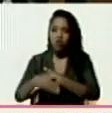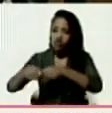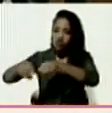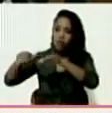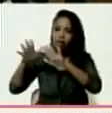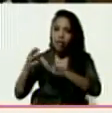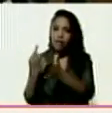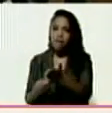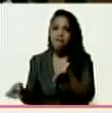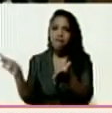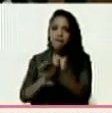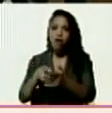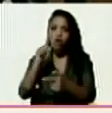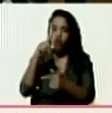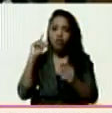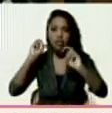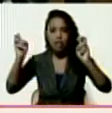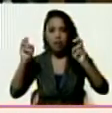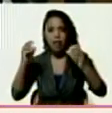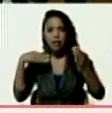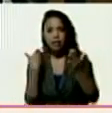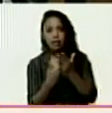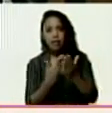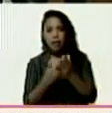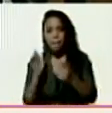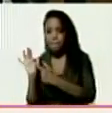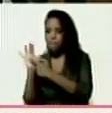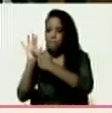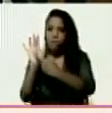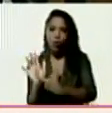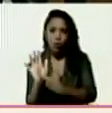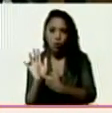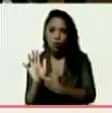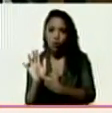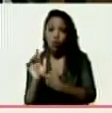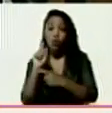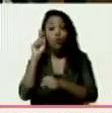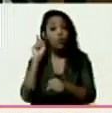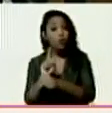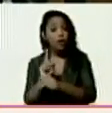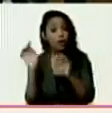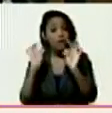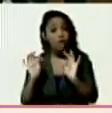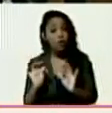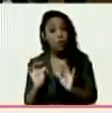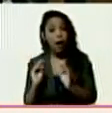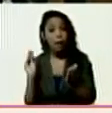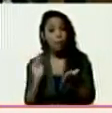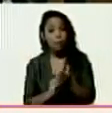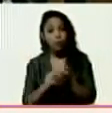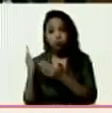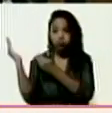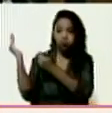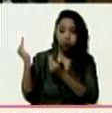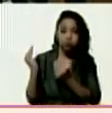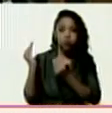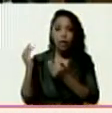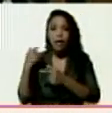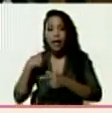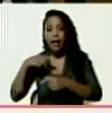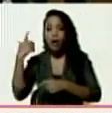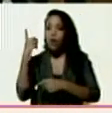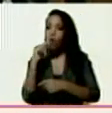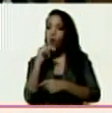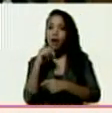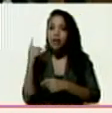reconvocar un hecho que se presente sobrevenido. Y el único hecho sobrevenido es que no exista la posibilidad